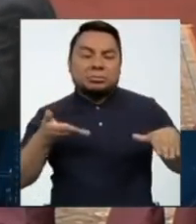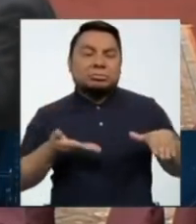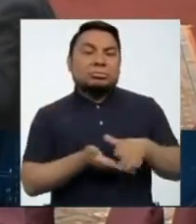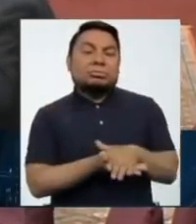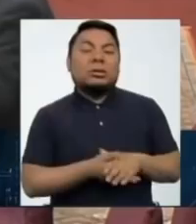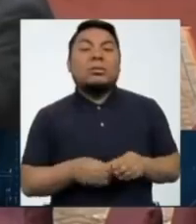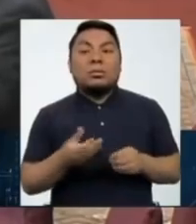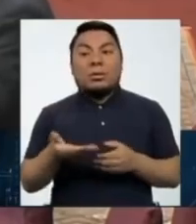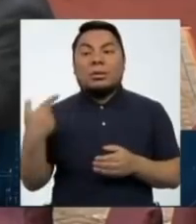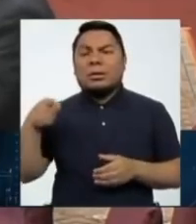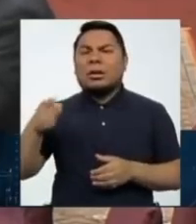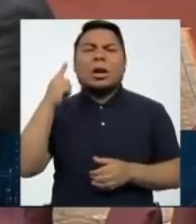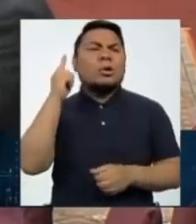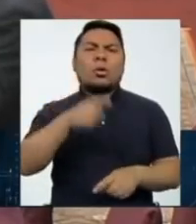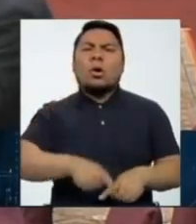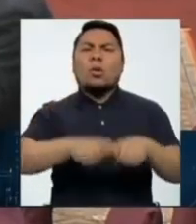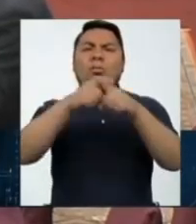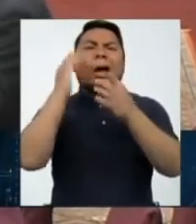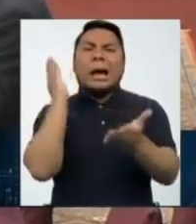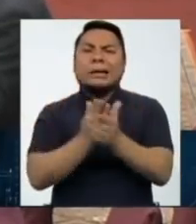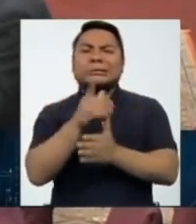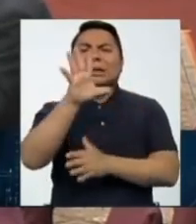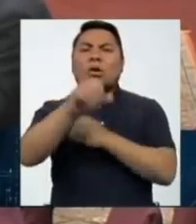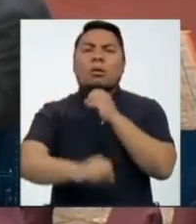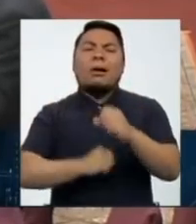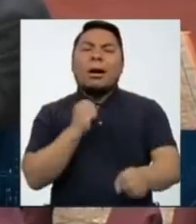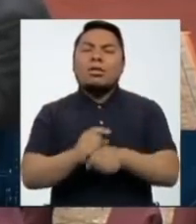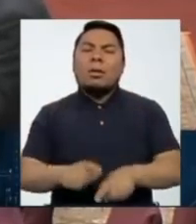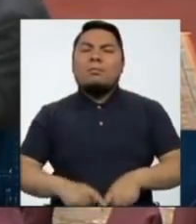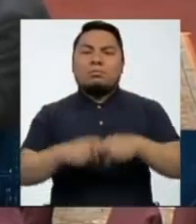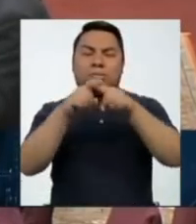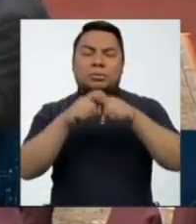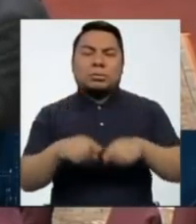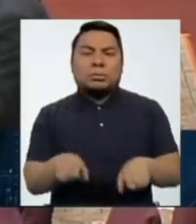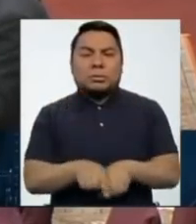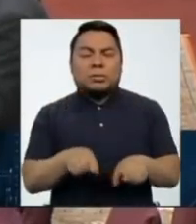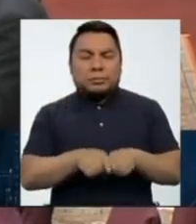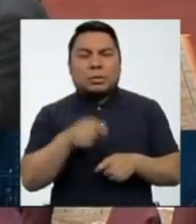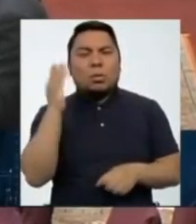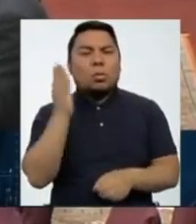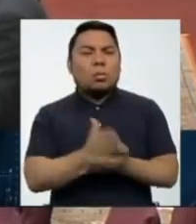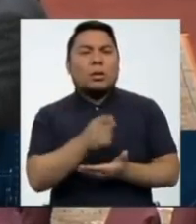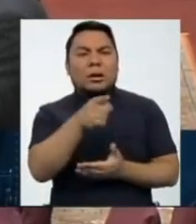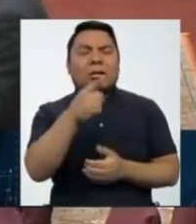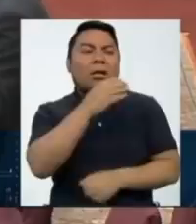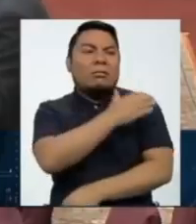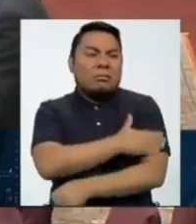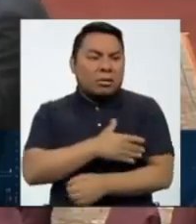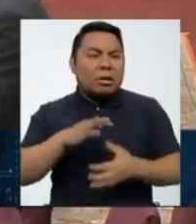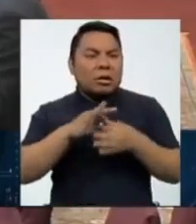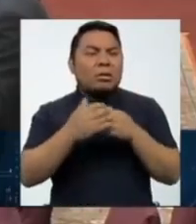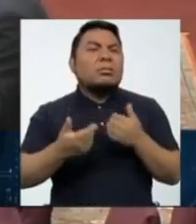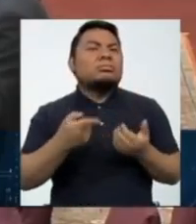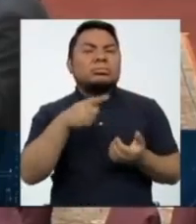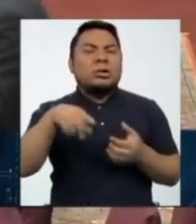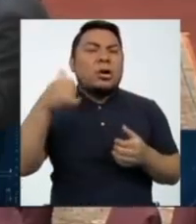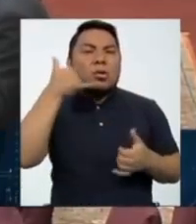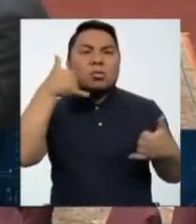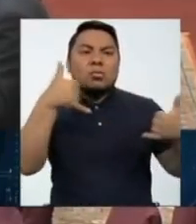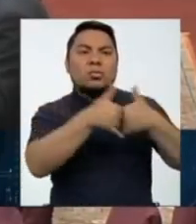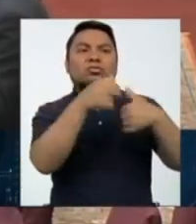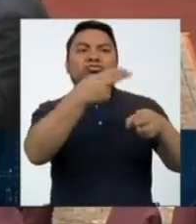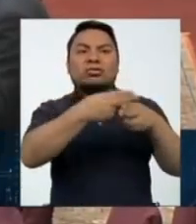suspensión por 5 años en la función pública, asimismo acusarlo de los delitos de tráfico de influencias y cohecho pasivo